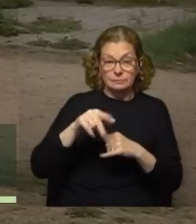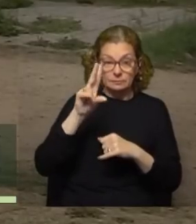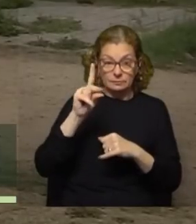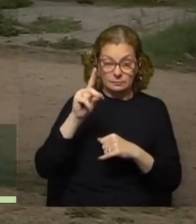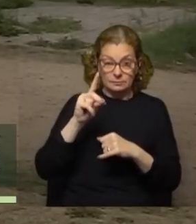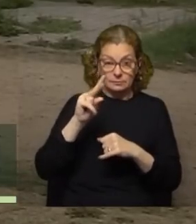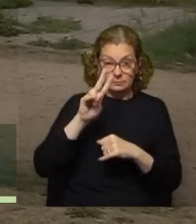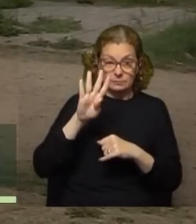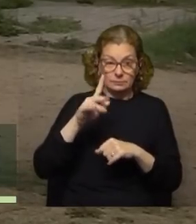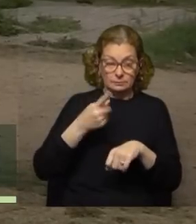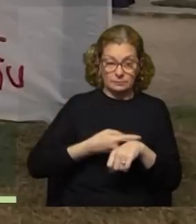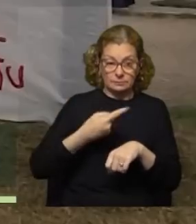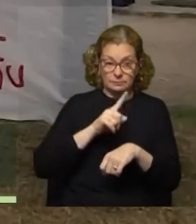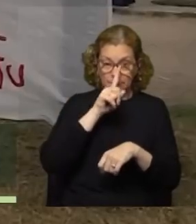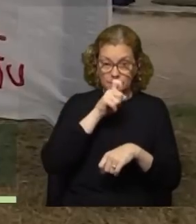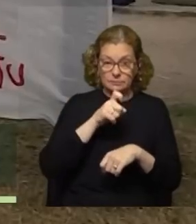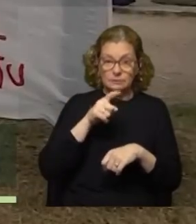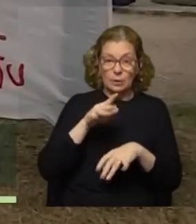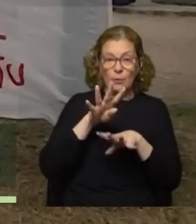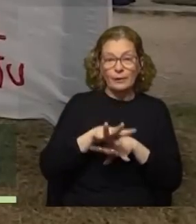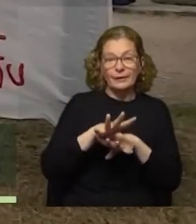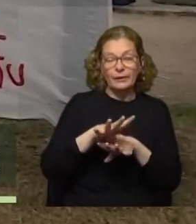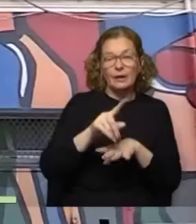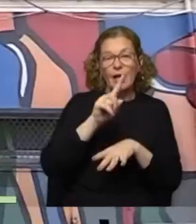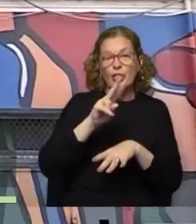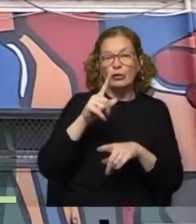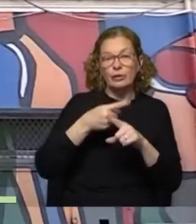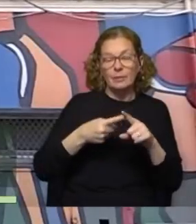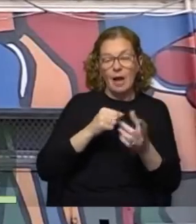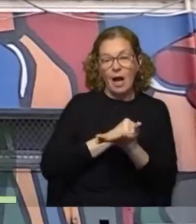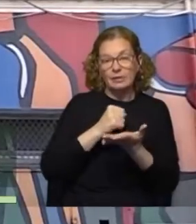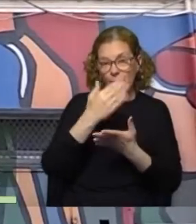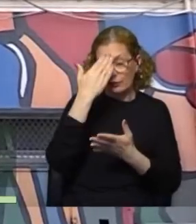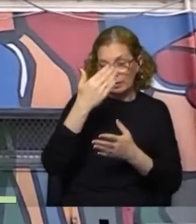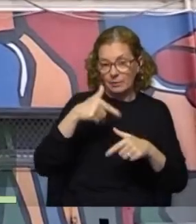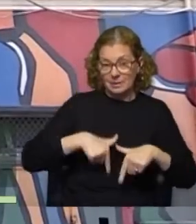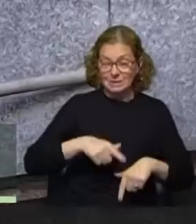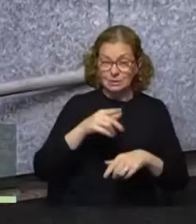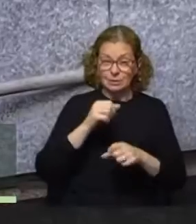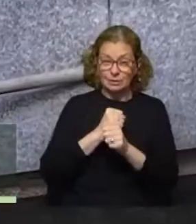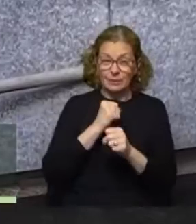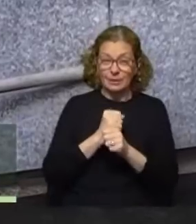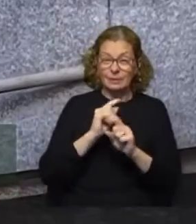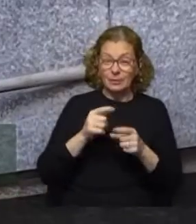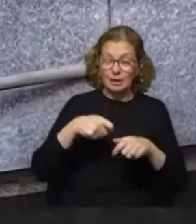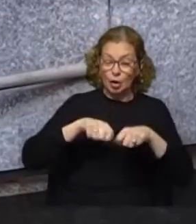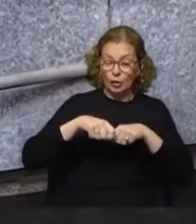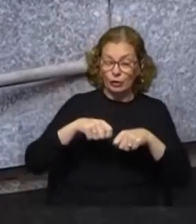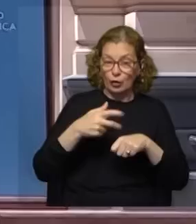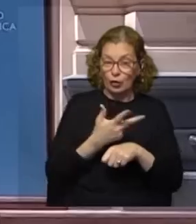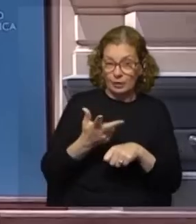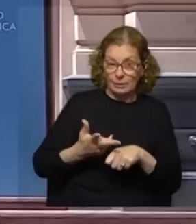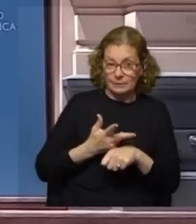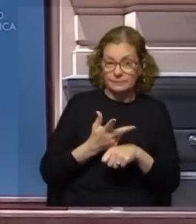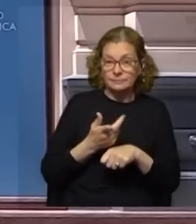jornada de paro de 24 horas en Montevideo con movilización desde las 12:30 frente al Ministerio de trabajo mientras se realiza una instancia de negociación colectiva